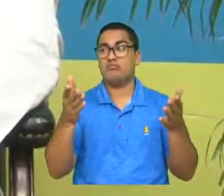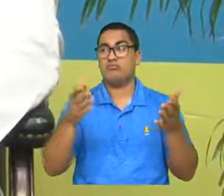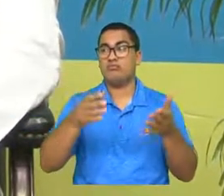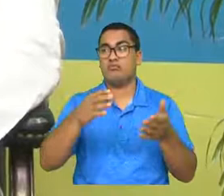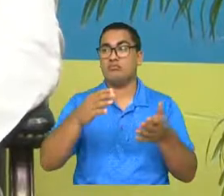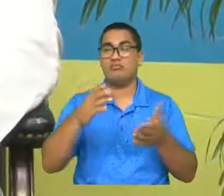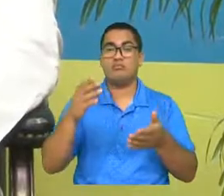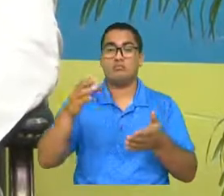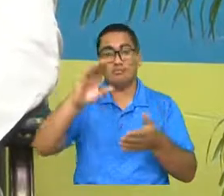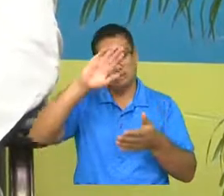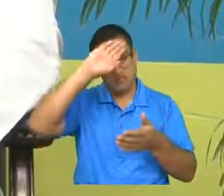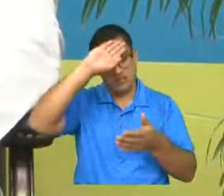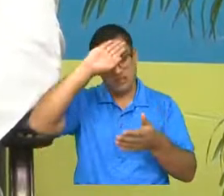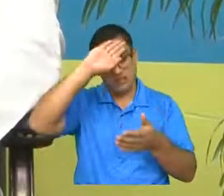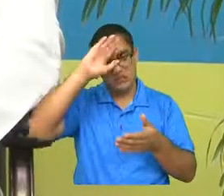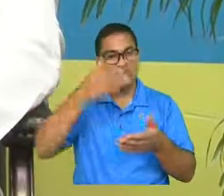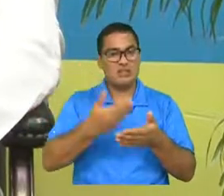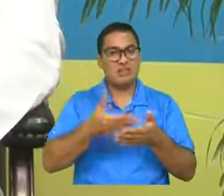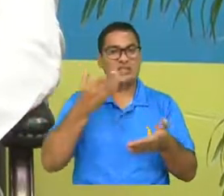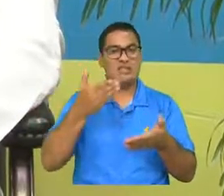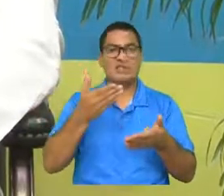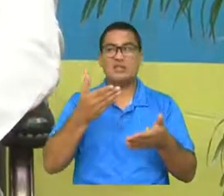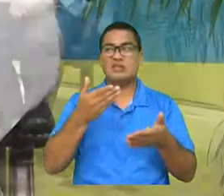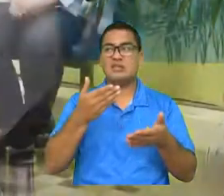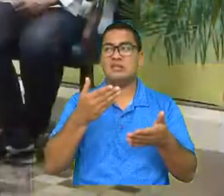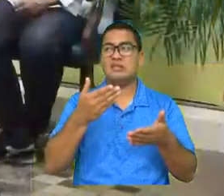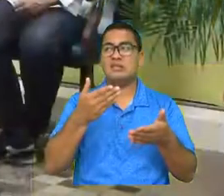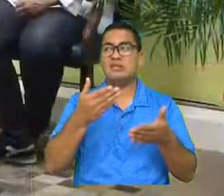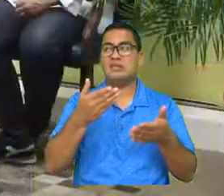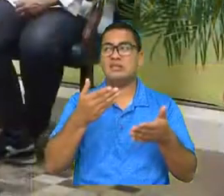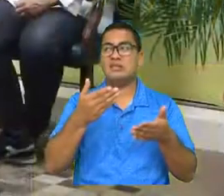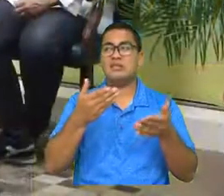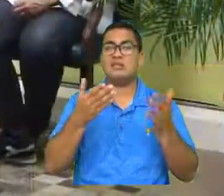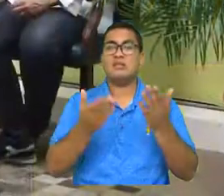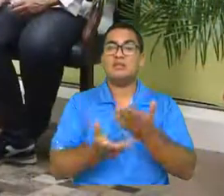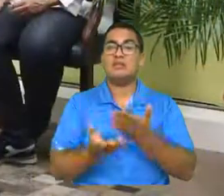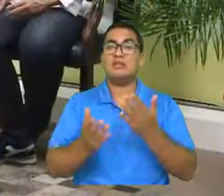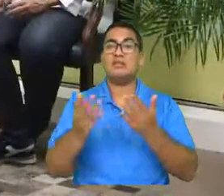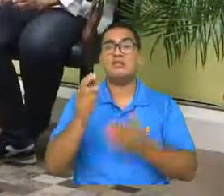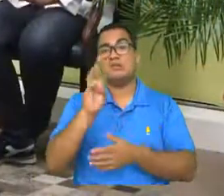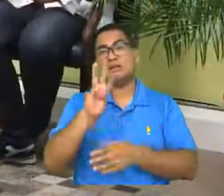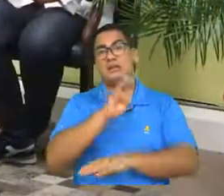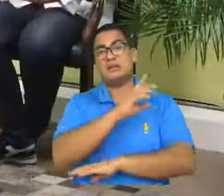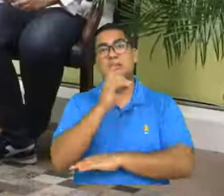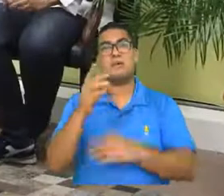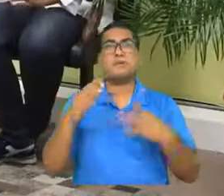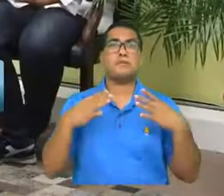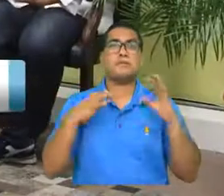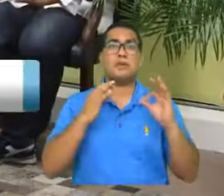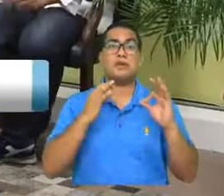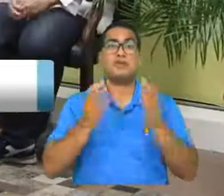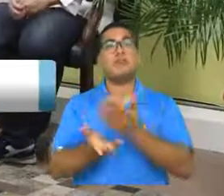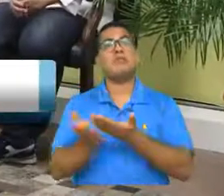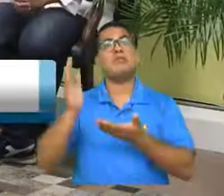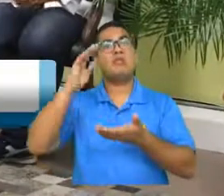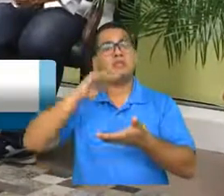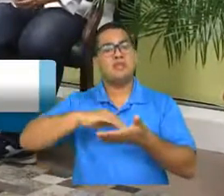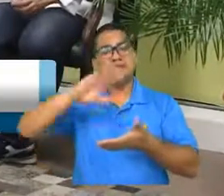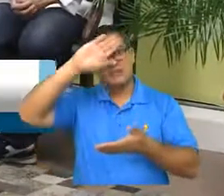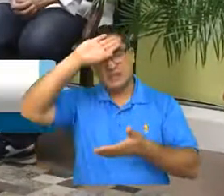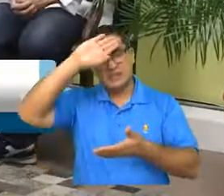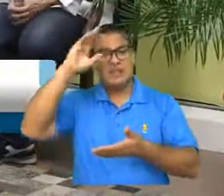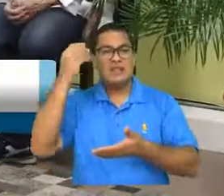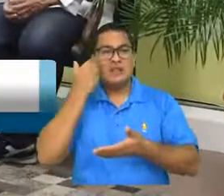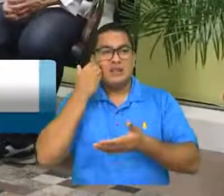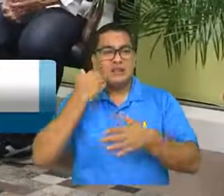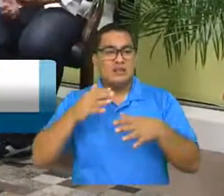intermitente. Un día me da fiebre, puedo pasar 3 días sin fiebre y después otro día con fiebre. Fiebre, escalofrío, dolor